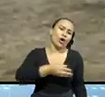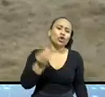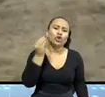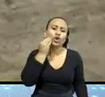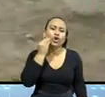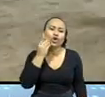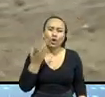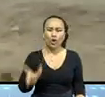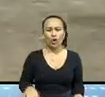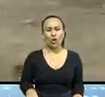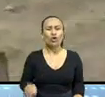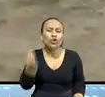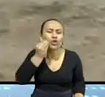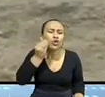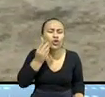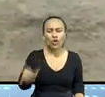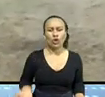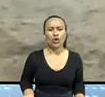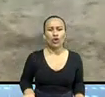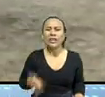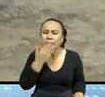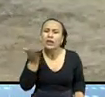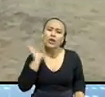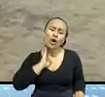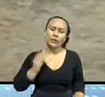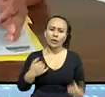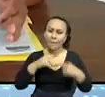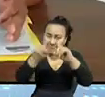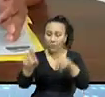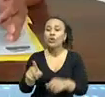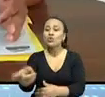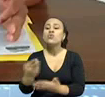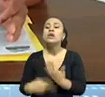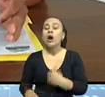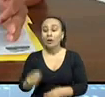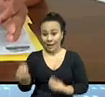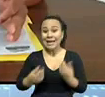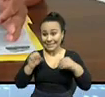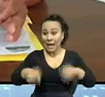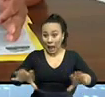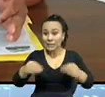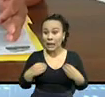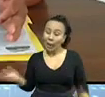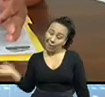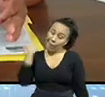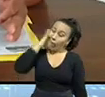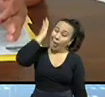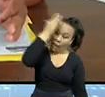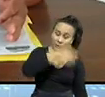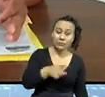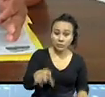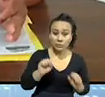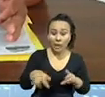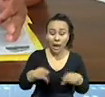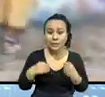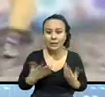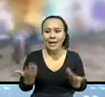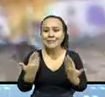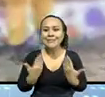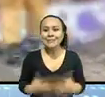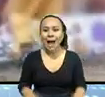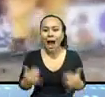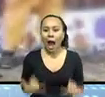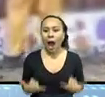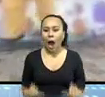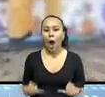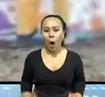payaso ese. Ahí me gustaría, insisto, saber si fueran los hijos de ellos. A ver qué pasaría. Pero deben estar ya las